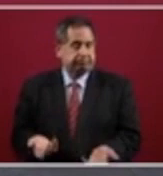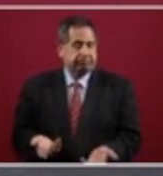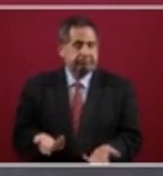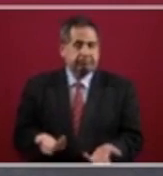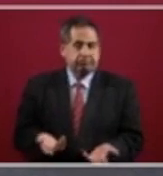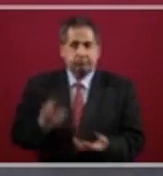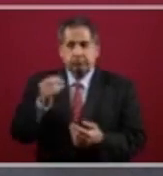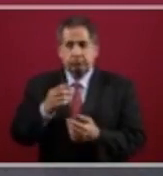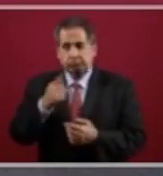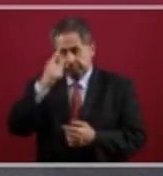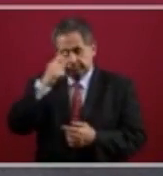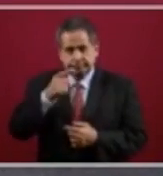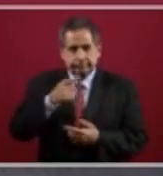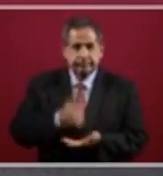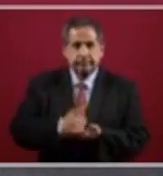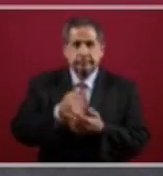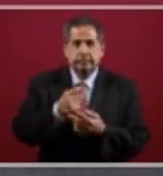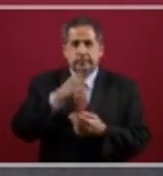o radiólogo,